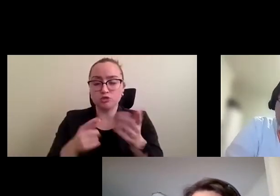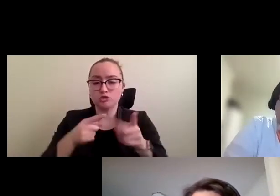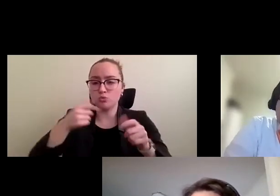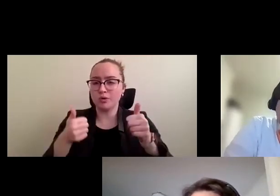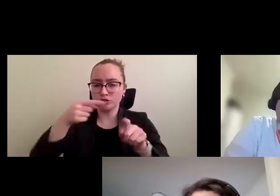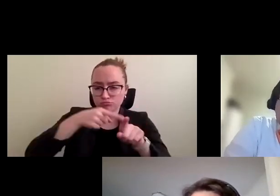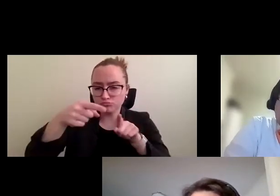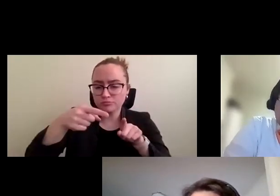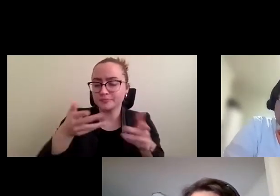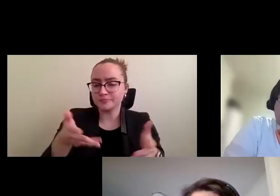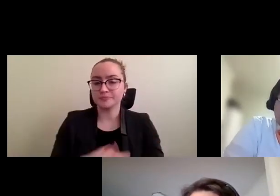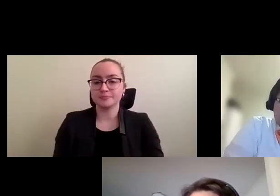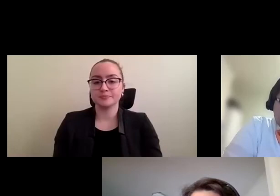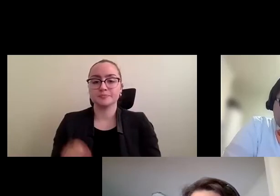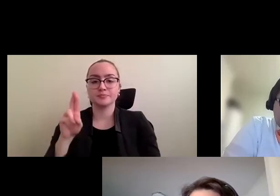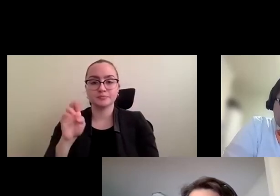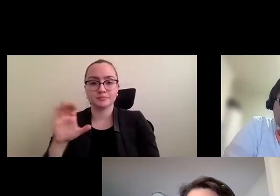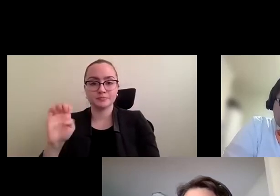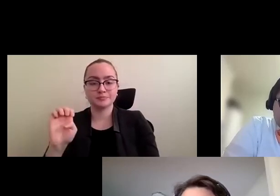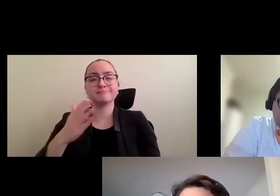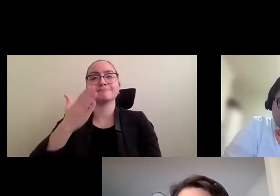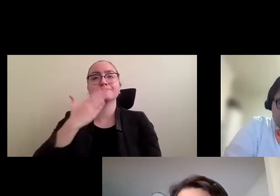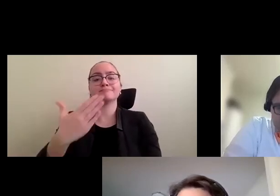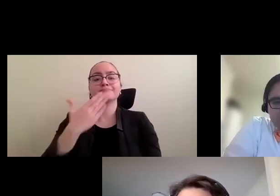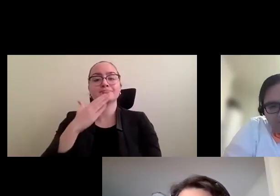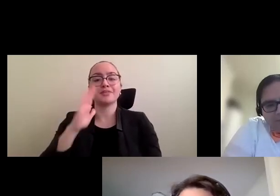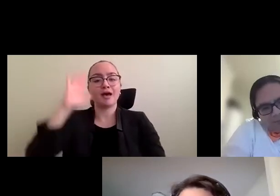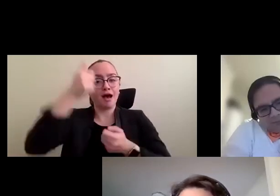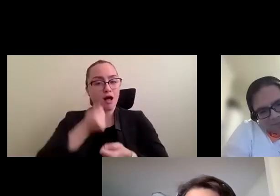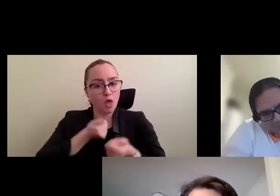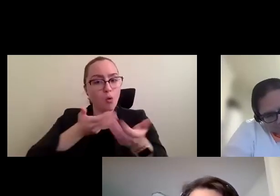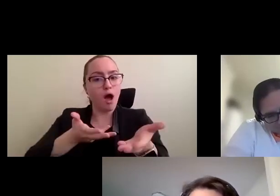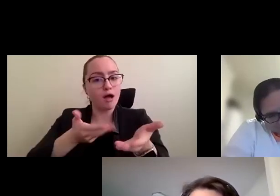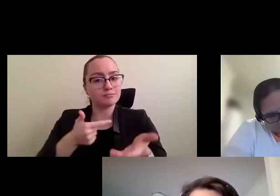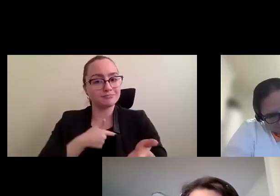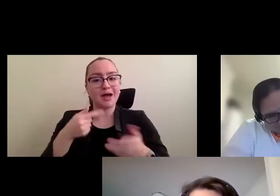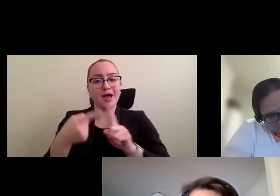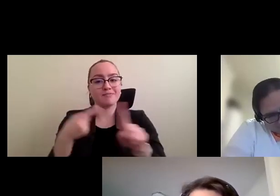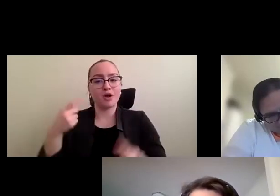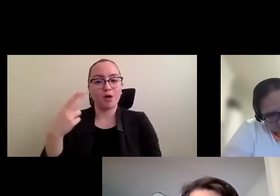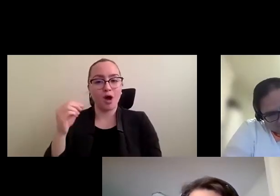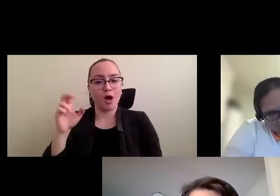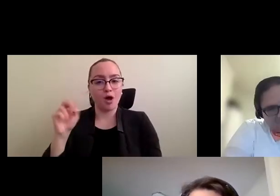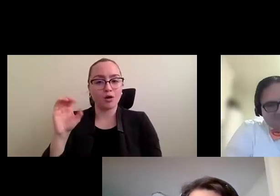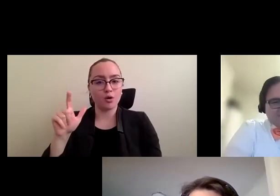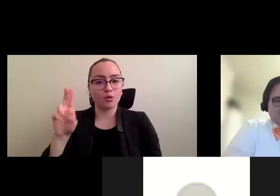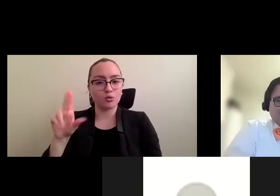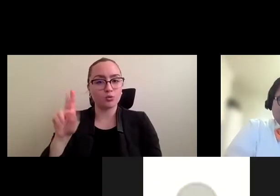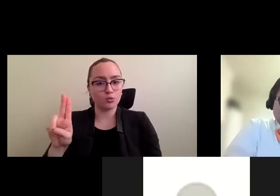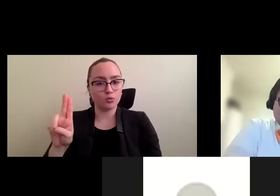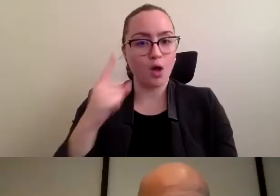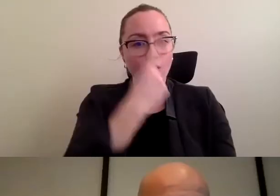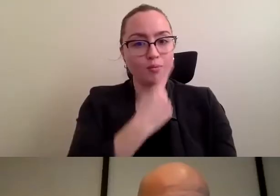de migración usted está hablando. Sí, Fabio, muchísimas gracias. Hola a todos. Estoy viniendo de, hablando